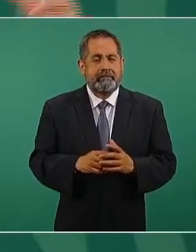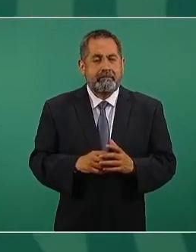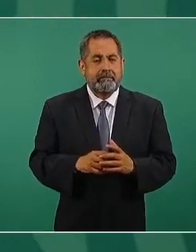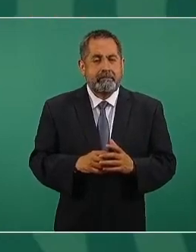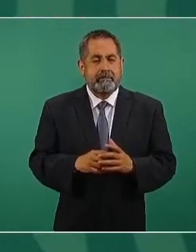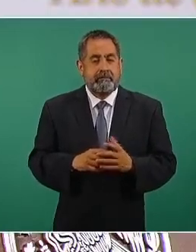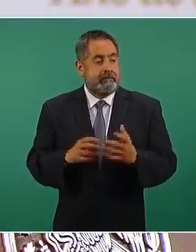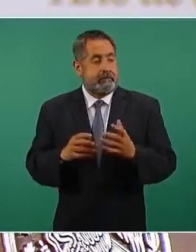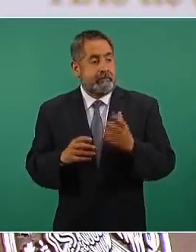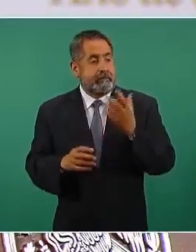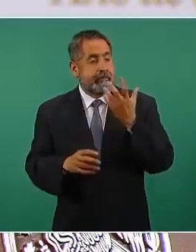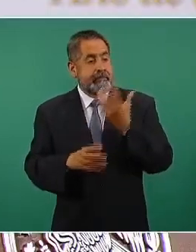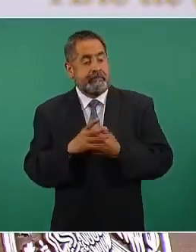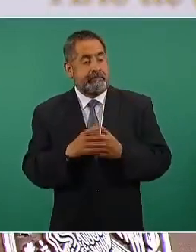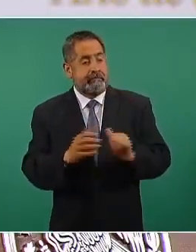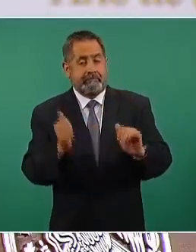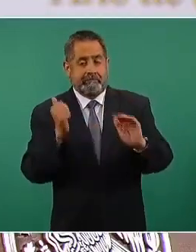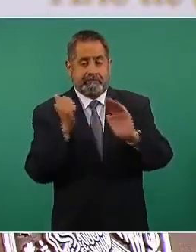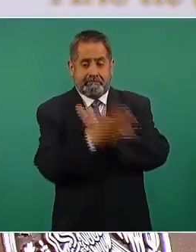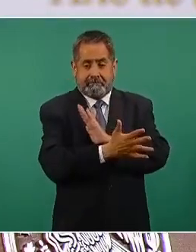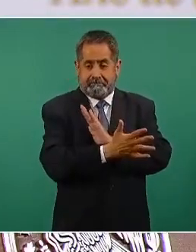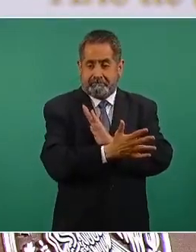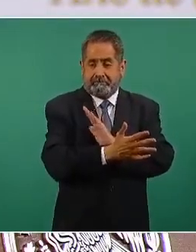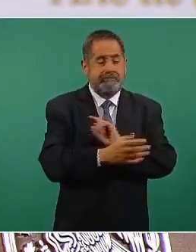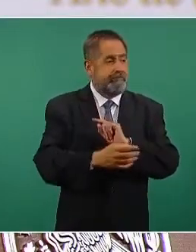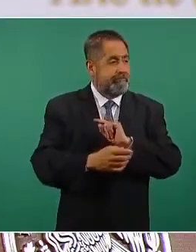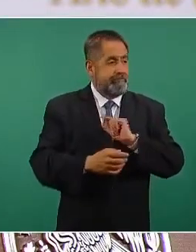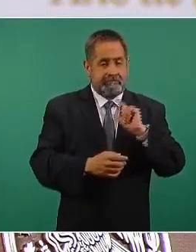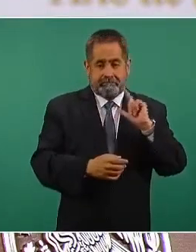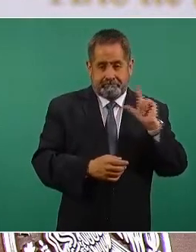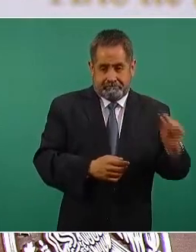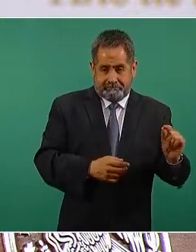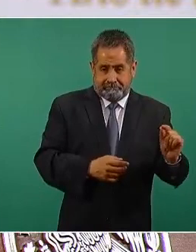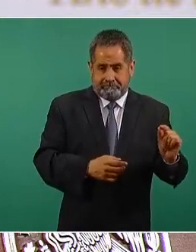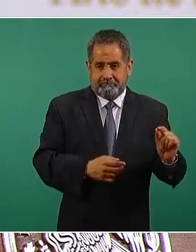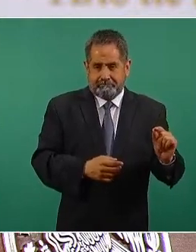y salen rápido porque